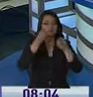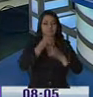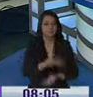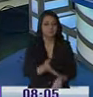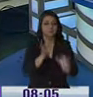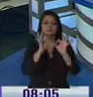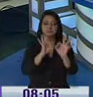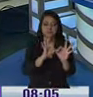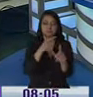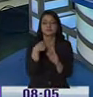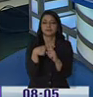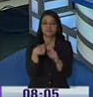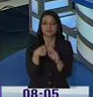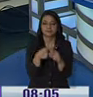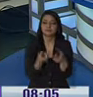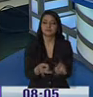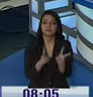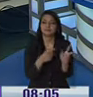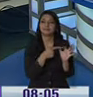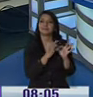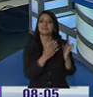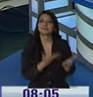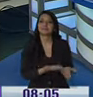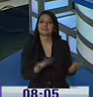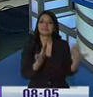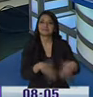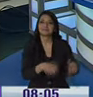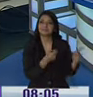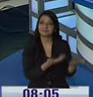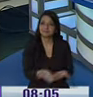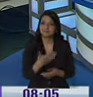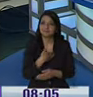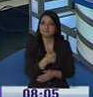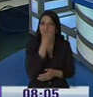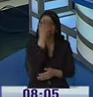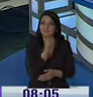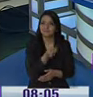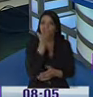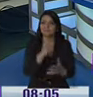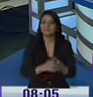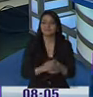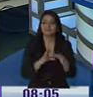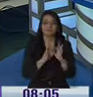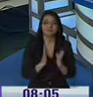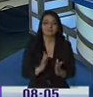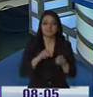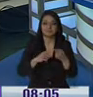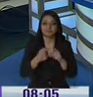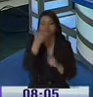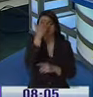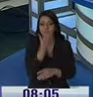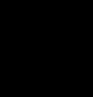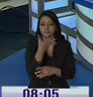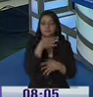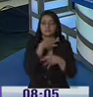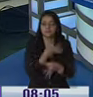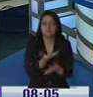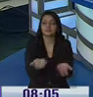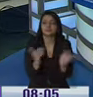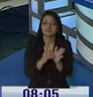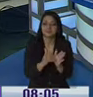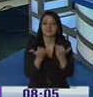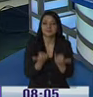energía y sobre todo con Lali que le tenemos acá. Mi querida Lali, ¿cómo estamos? Buenos días. Hola mi querido Robert, amigos televidentes, muy buenos días, qué gusto poderlos acompañar en este,